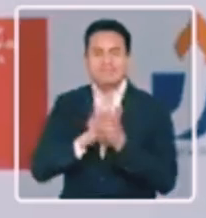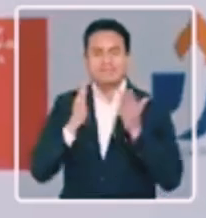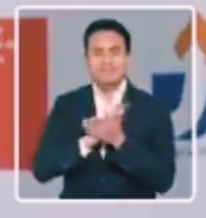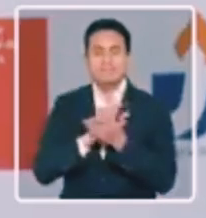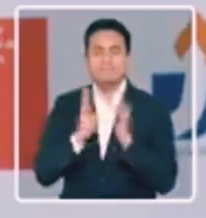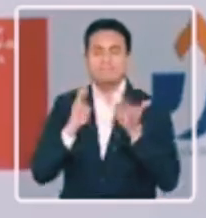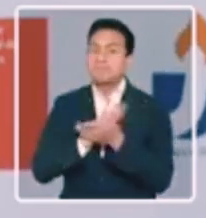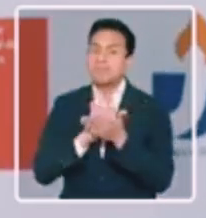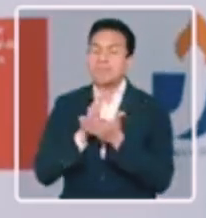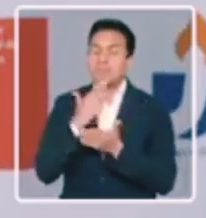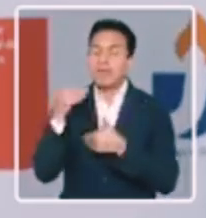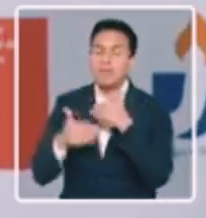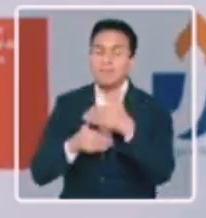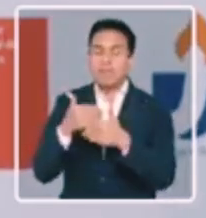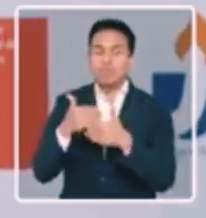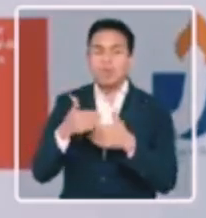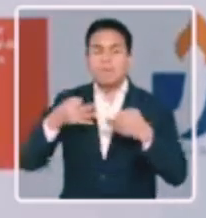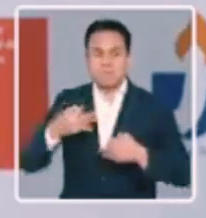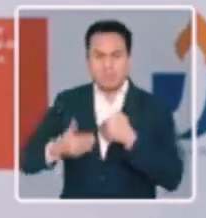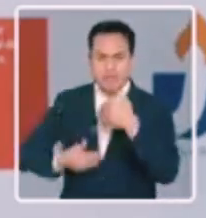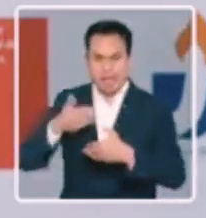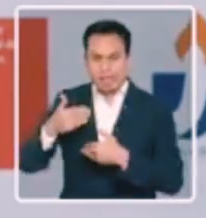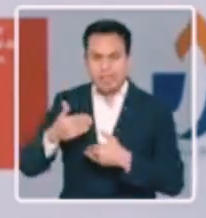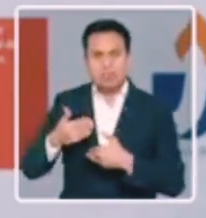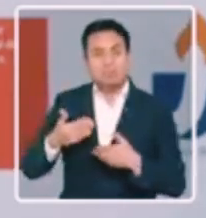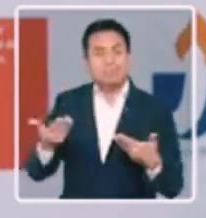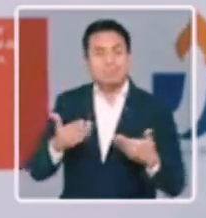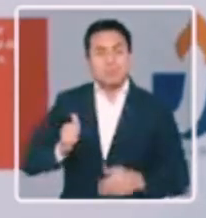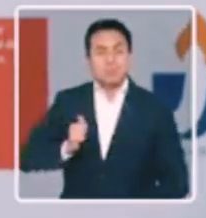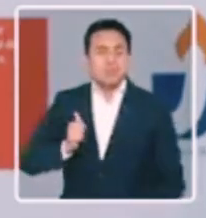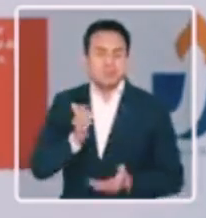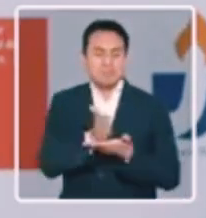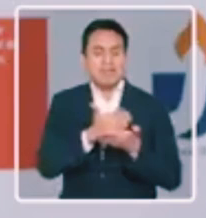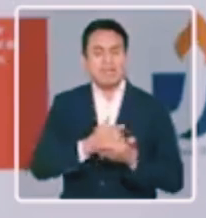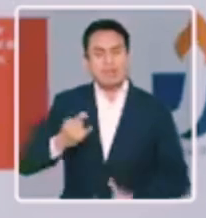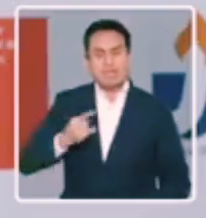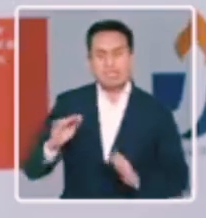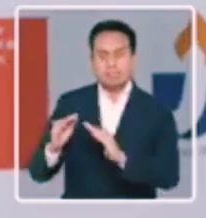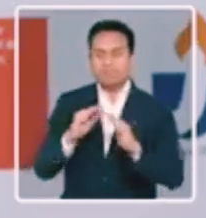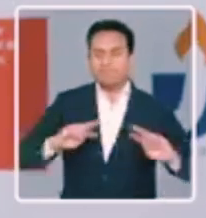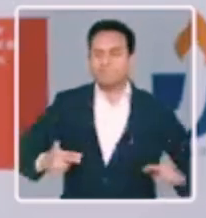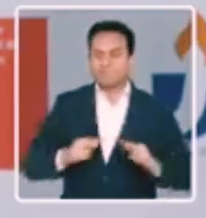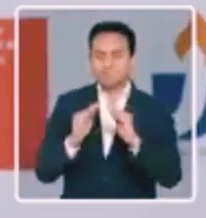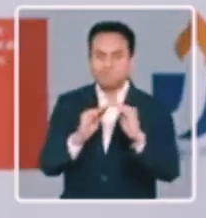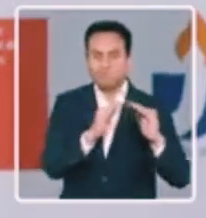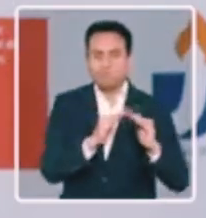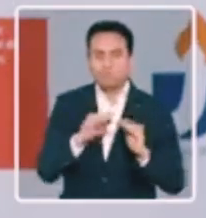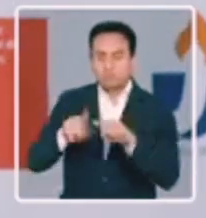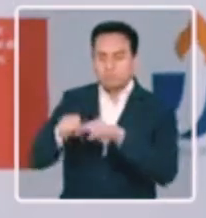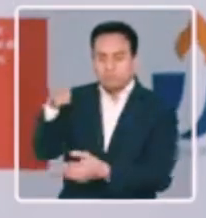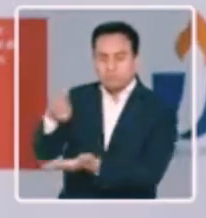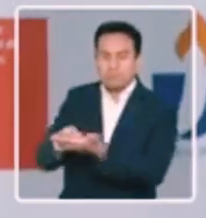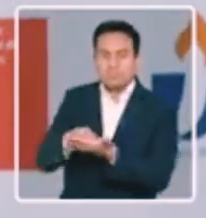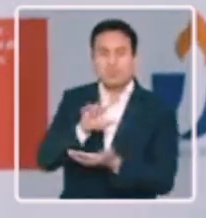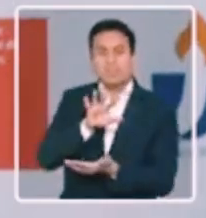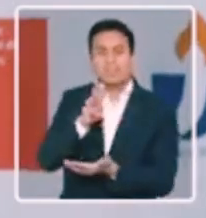además estamos avanzando a paso firme para cumplir con nuestro plan de emergencia habitacional y adquirir un terreno de más